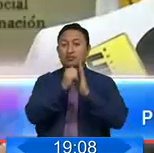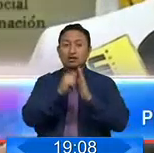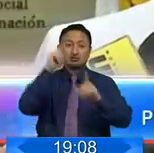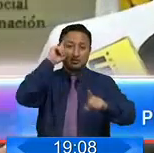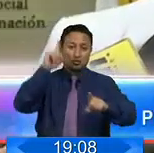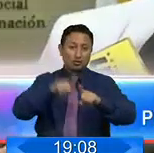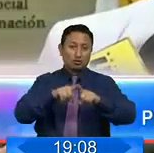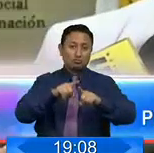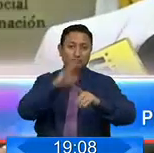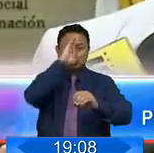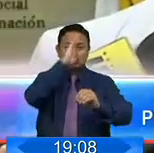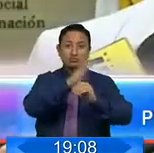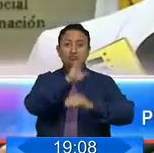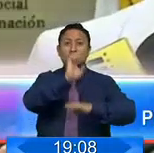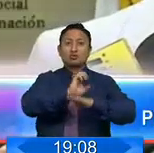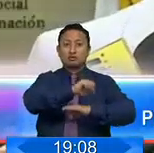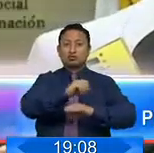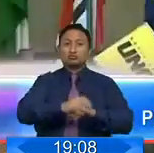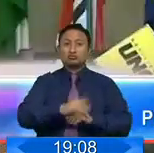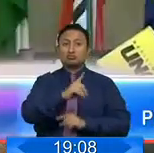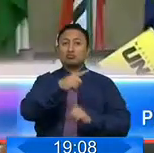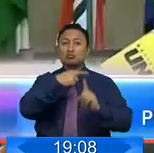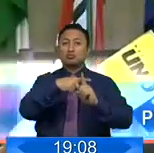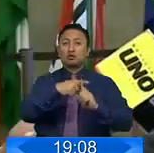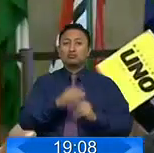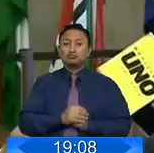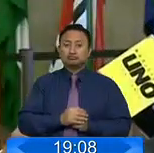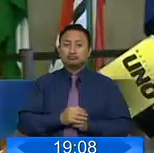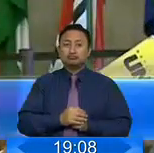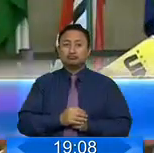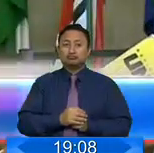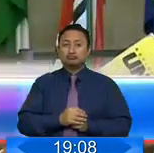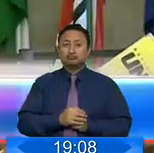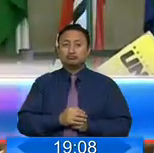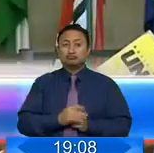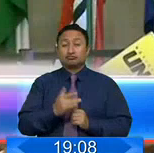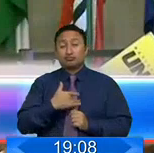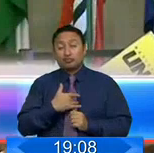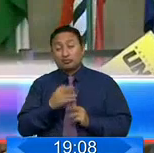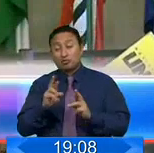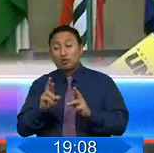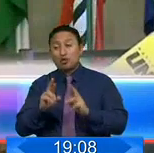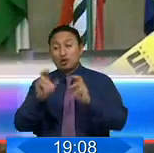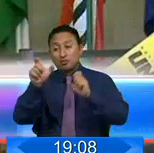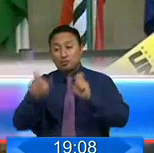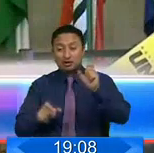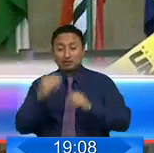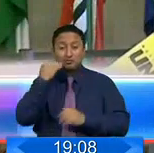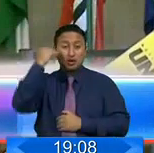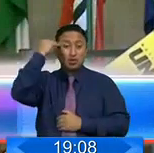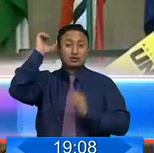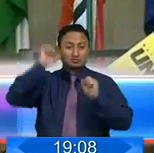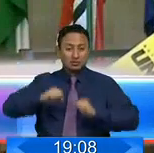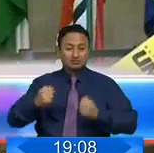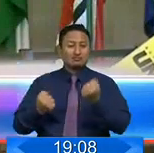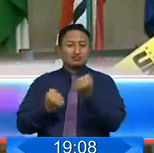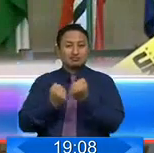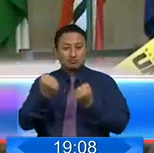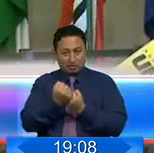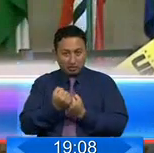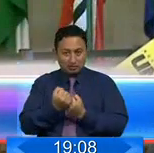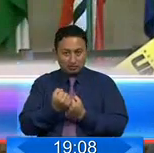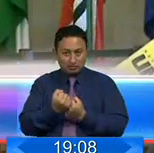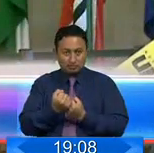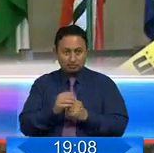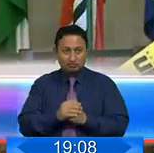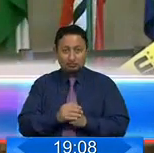país, los resultados van a ser positivos. Yo espero que prime la cordura, la madurez y el deseo de trabajar, no de ir a